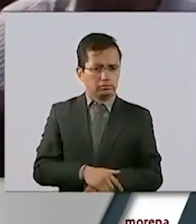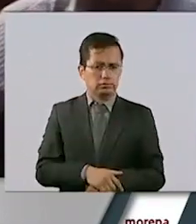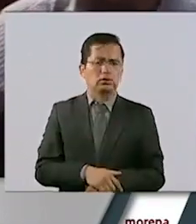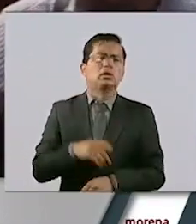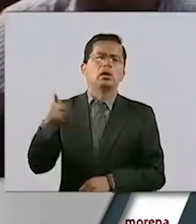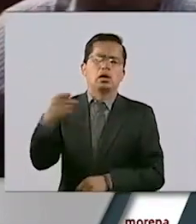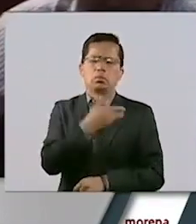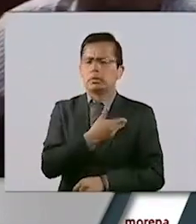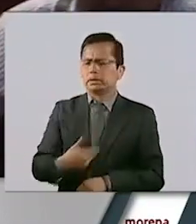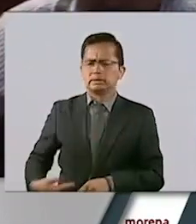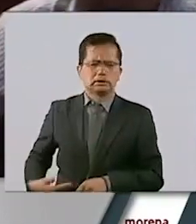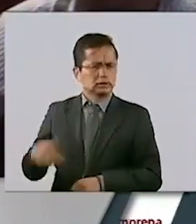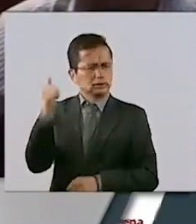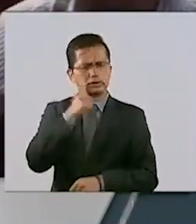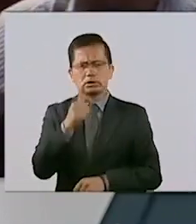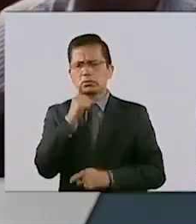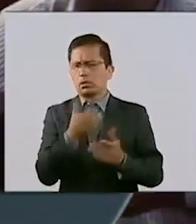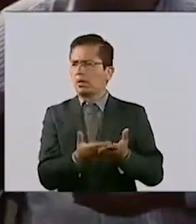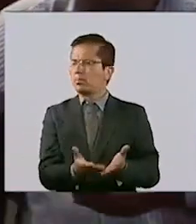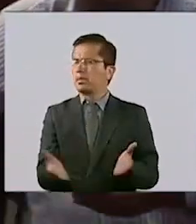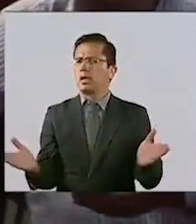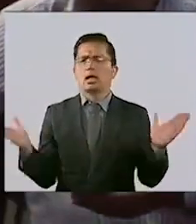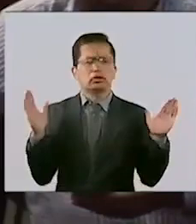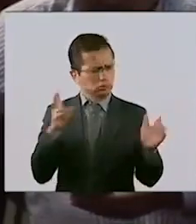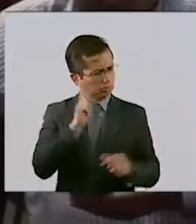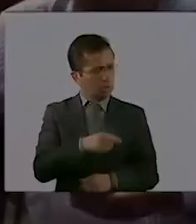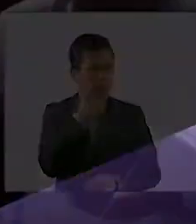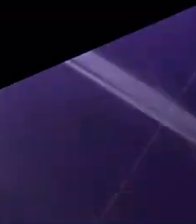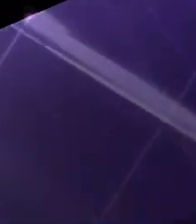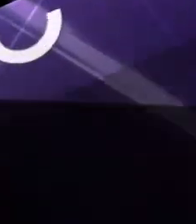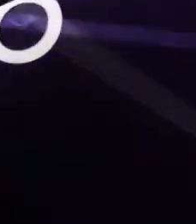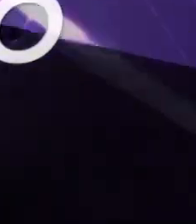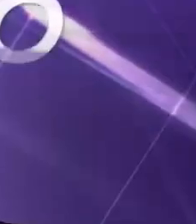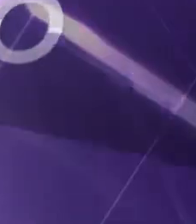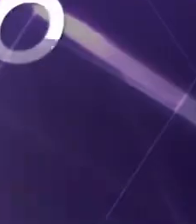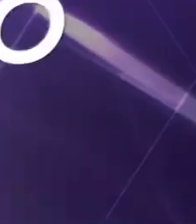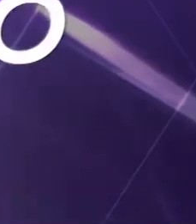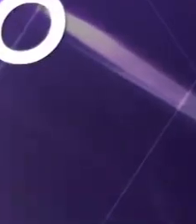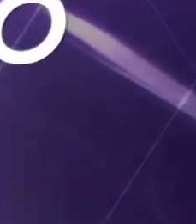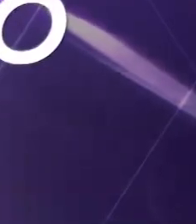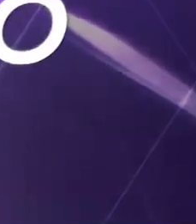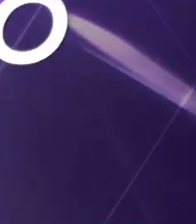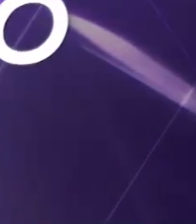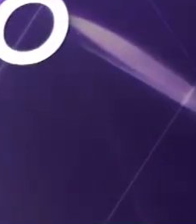ha sido muy abierto y ha dicho prohibido prohibir.